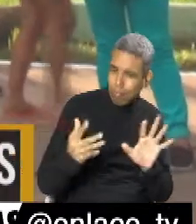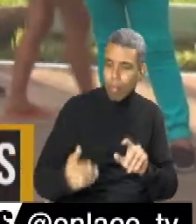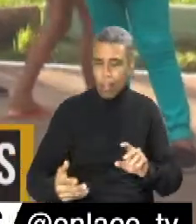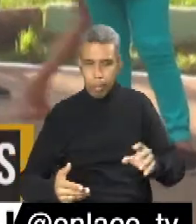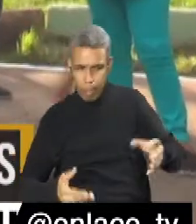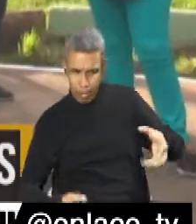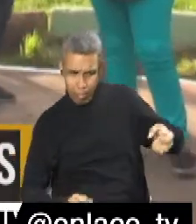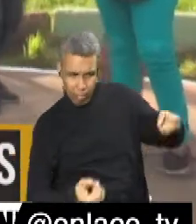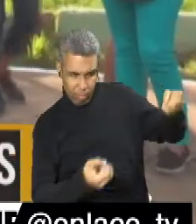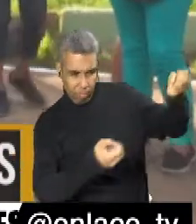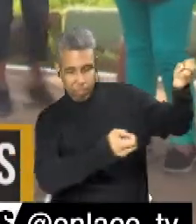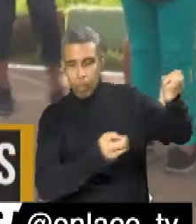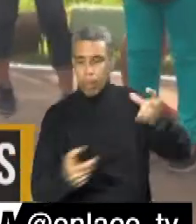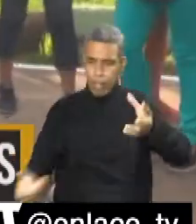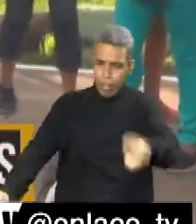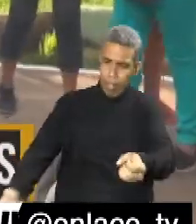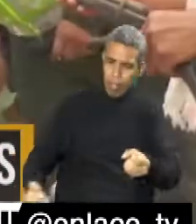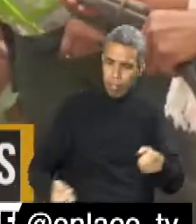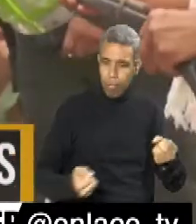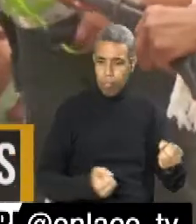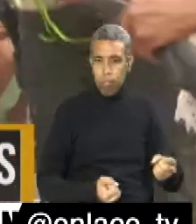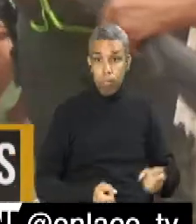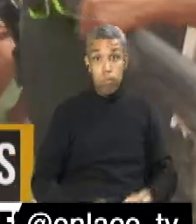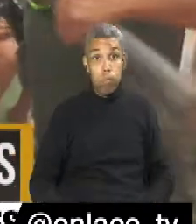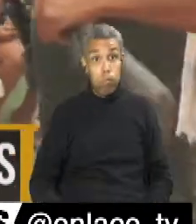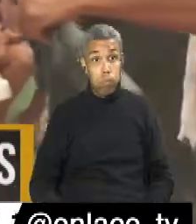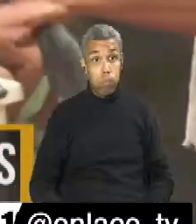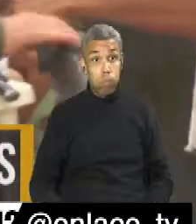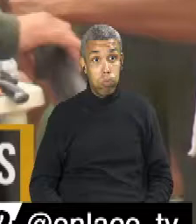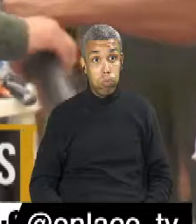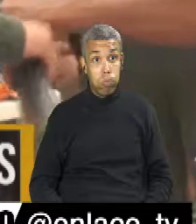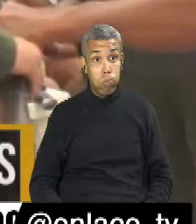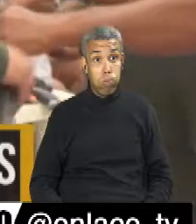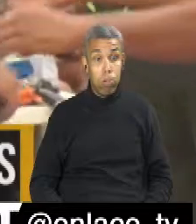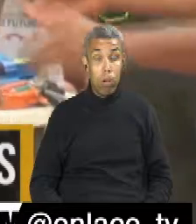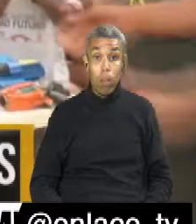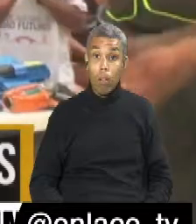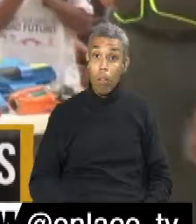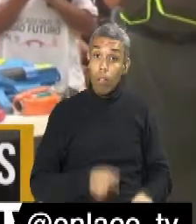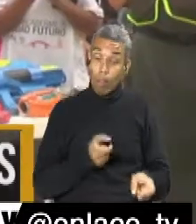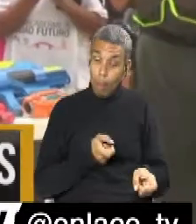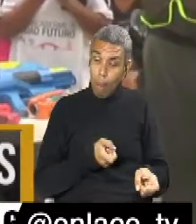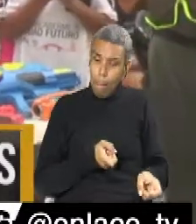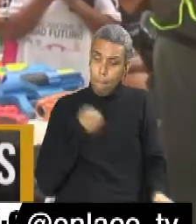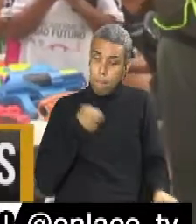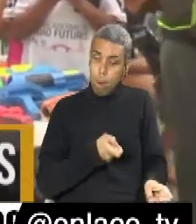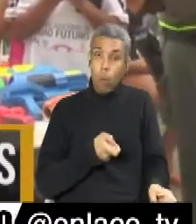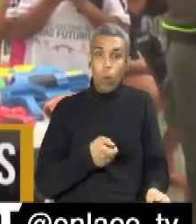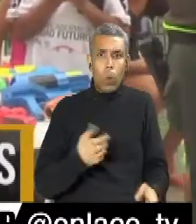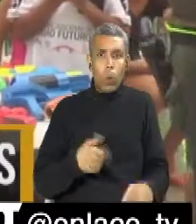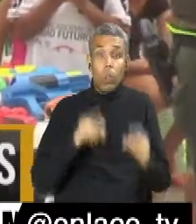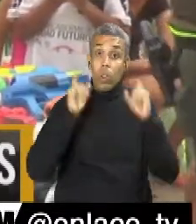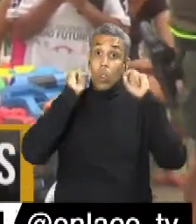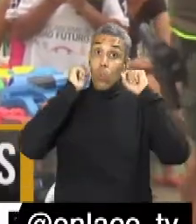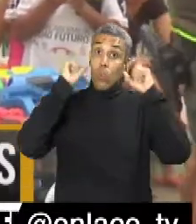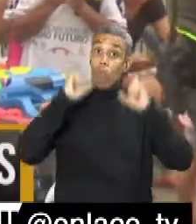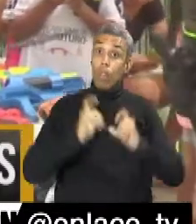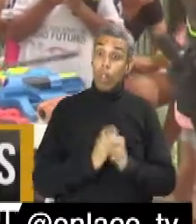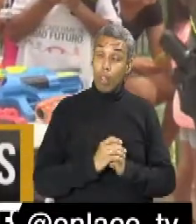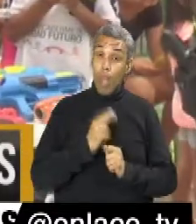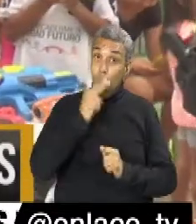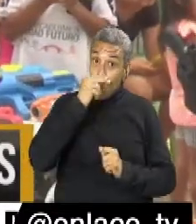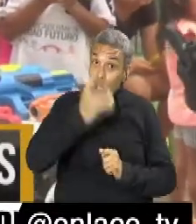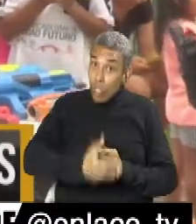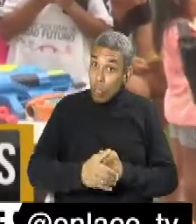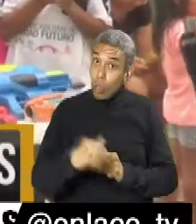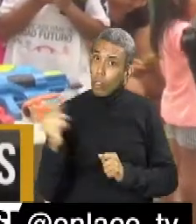bélicas, y hemos contado con la sorpresa el día de hoy de que se hace entrega de un arma de fuego tipo escopeta, donde buscamos de que los